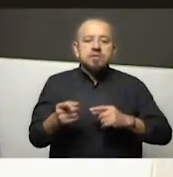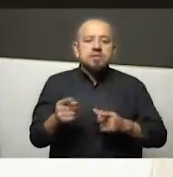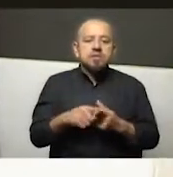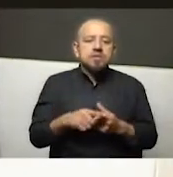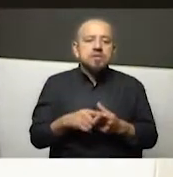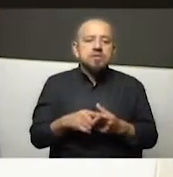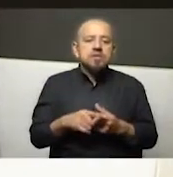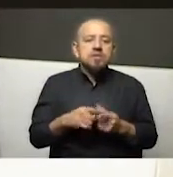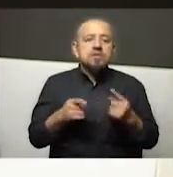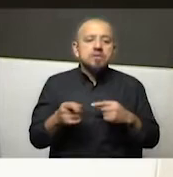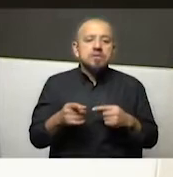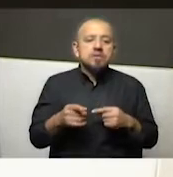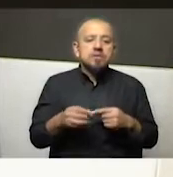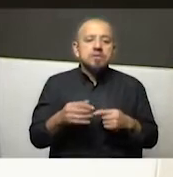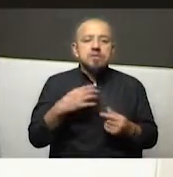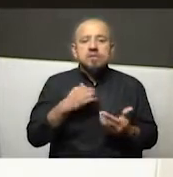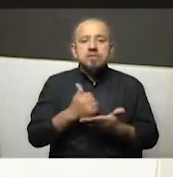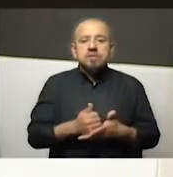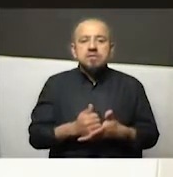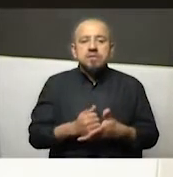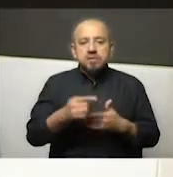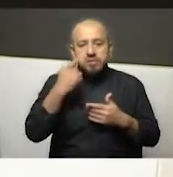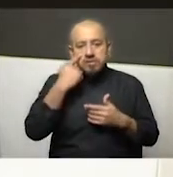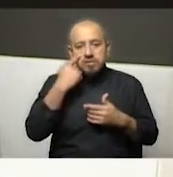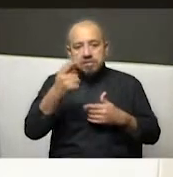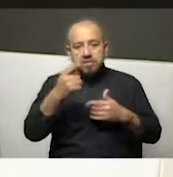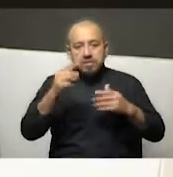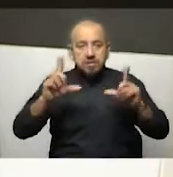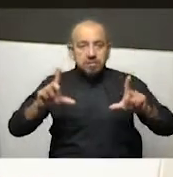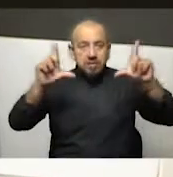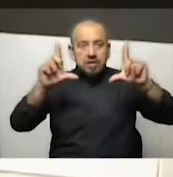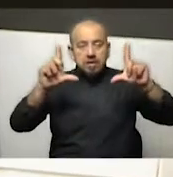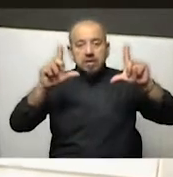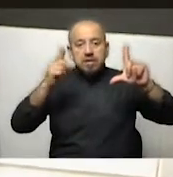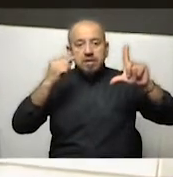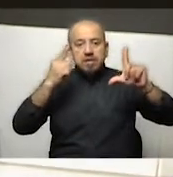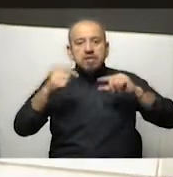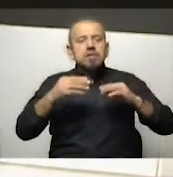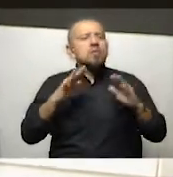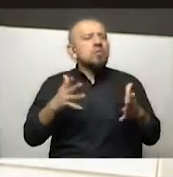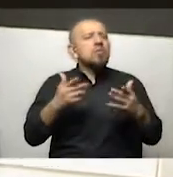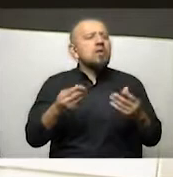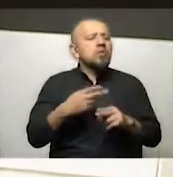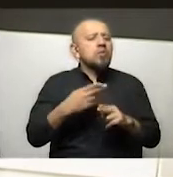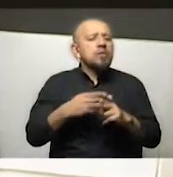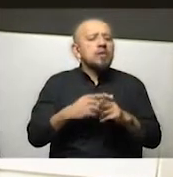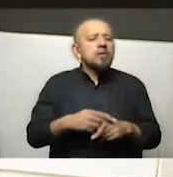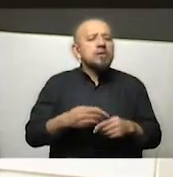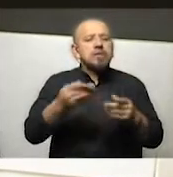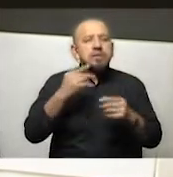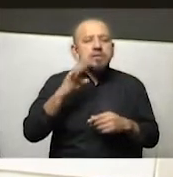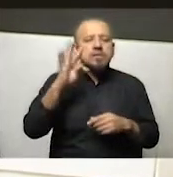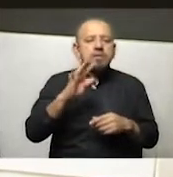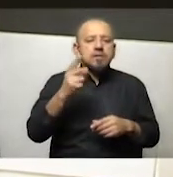yo digo el espíritu marionero estaba ahí porque yo la mire la foto la foto que está de ella y dije cómo era esta planta tarta bota